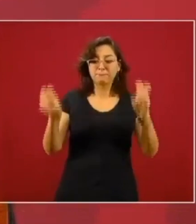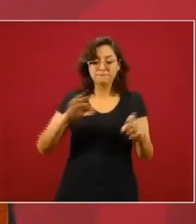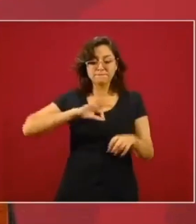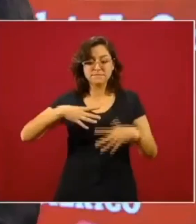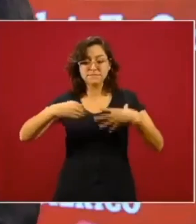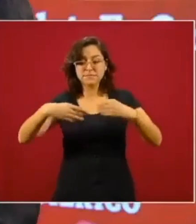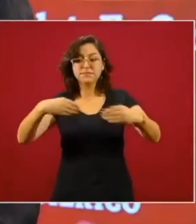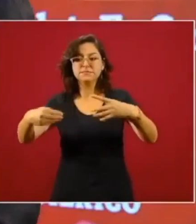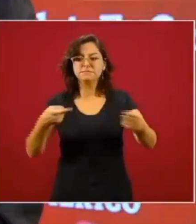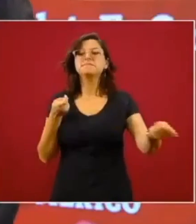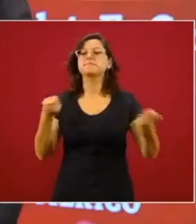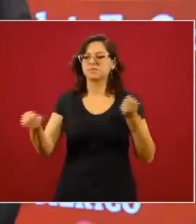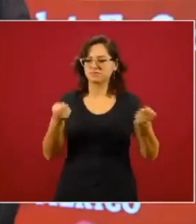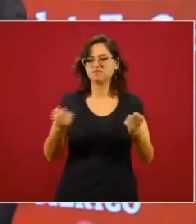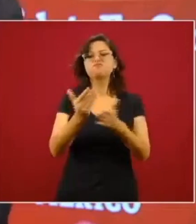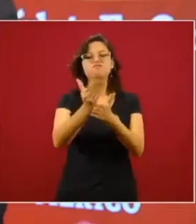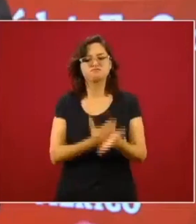pandemia. Ya